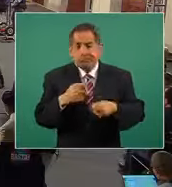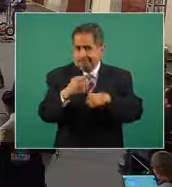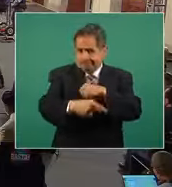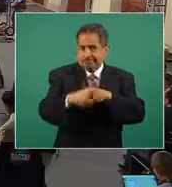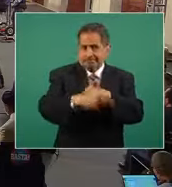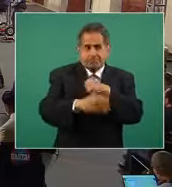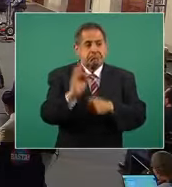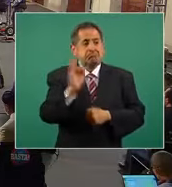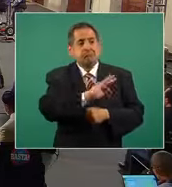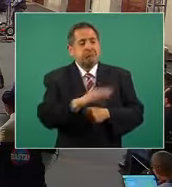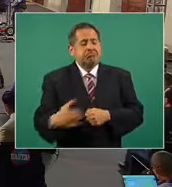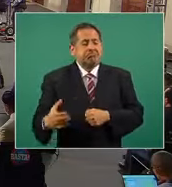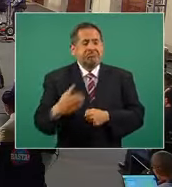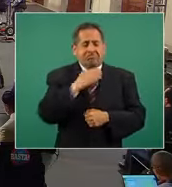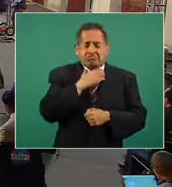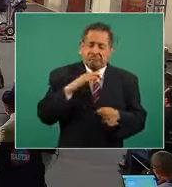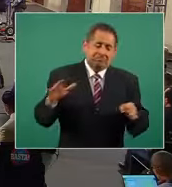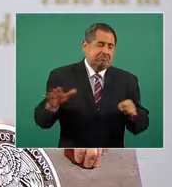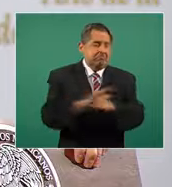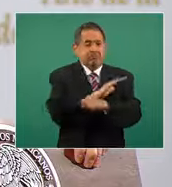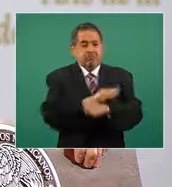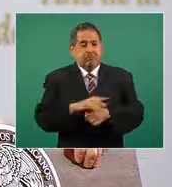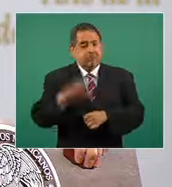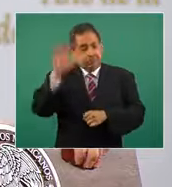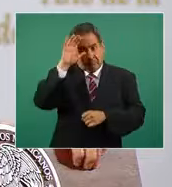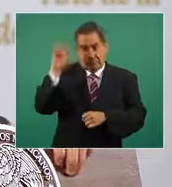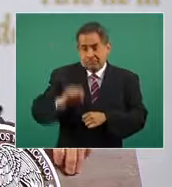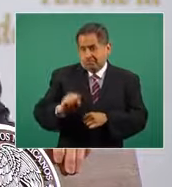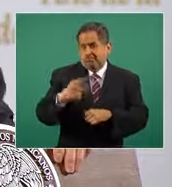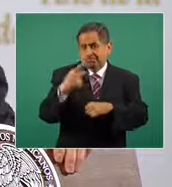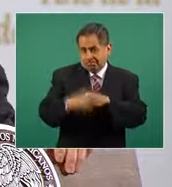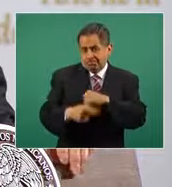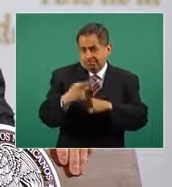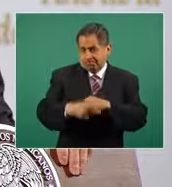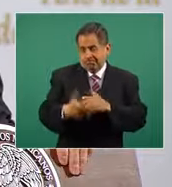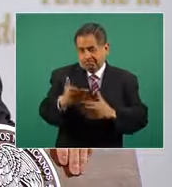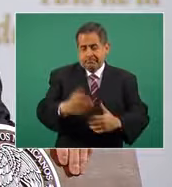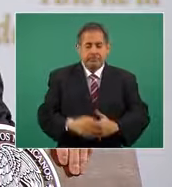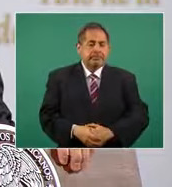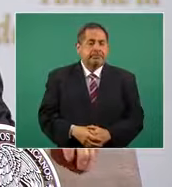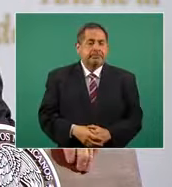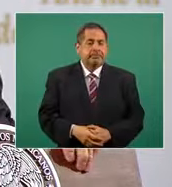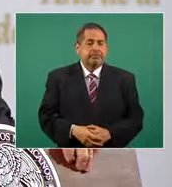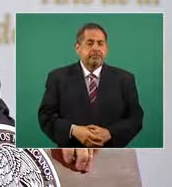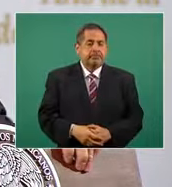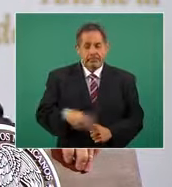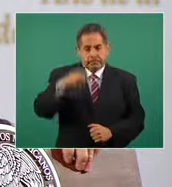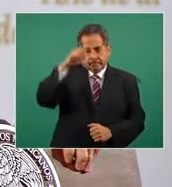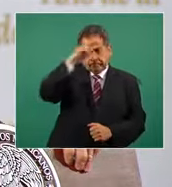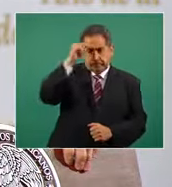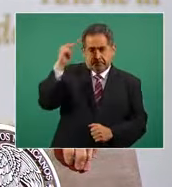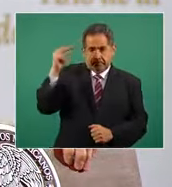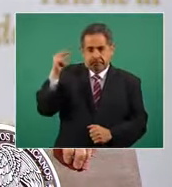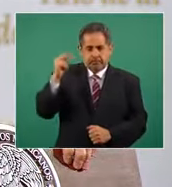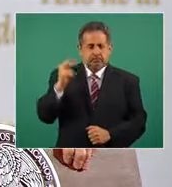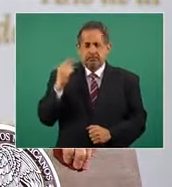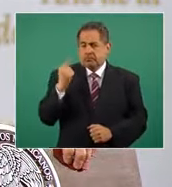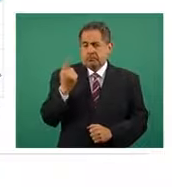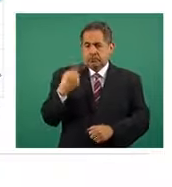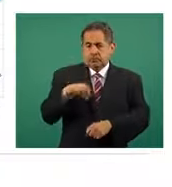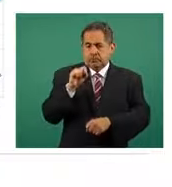de que llegue a sobresaturación el estado de Morelos. La siguiente. Nayarit, una semana apenas a la